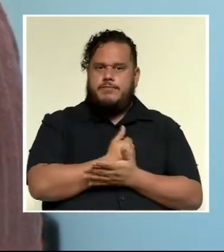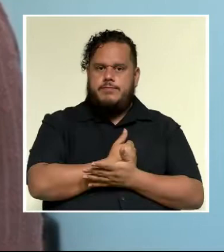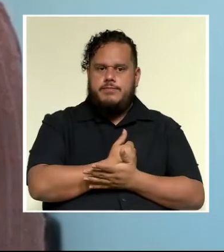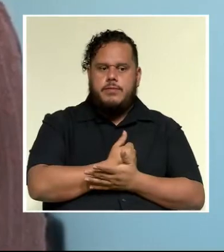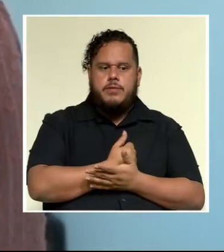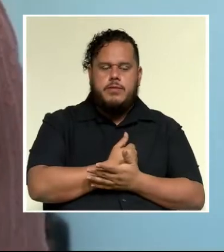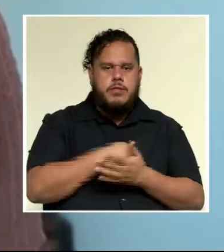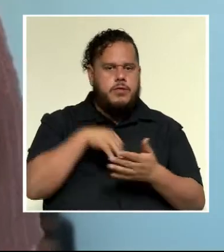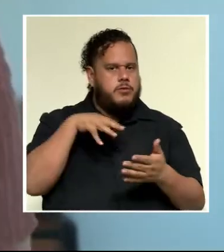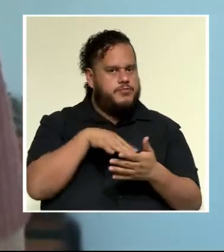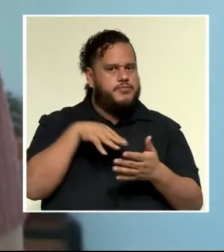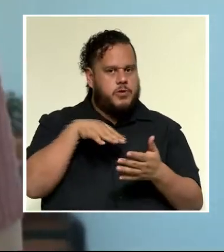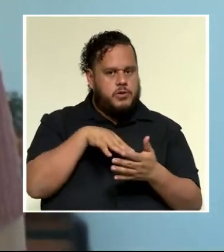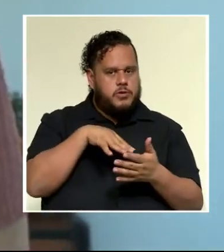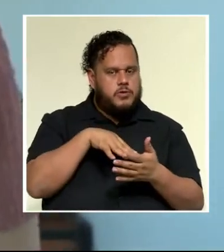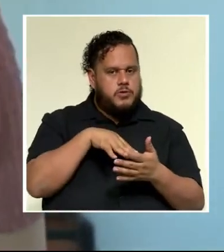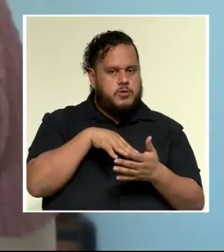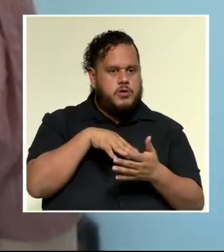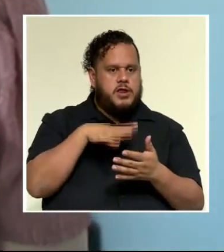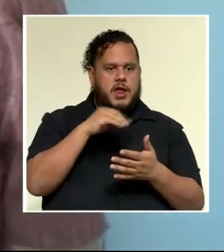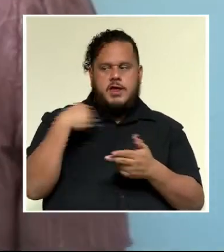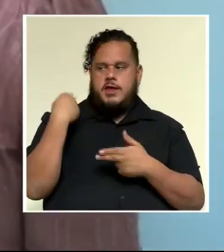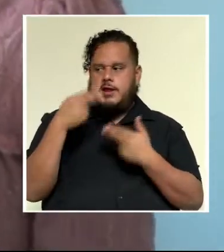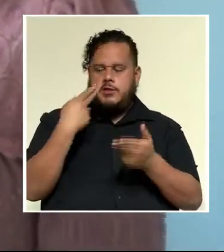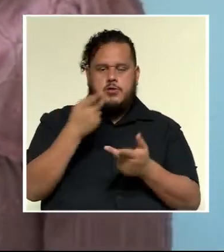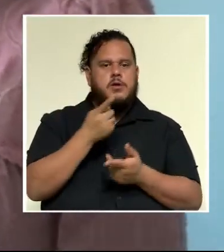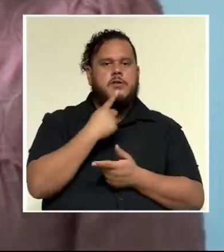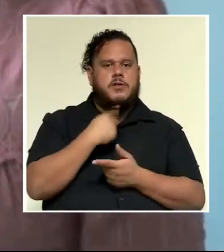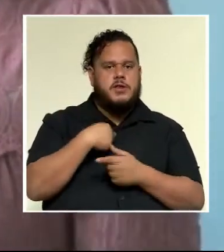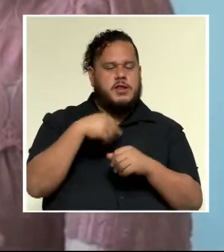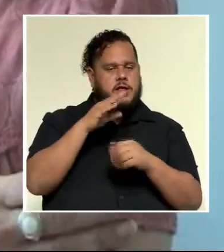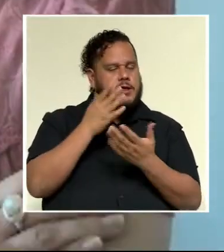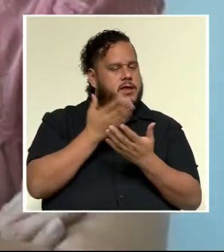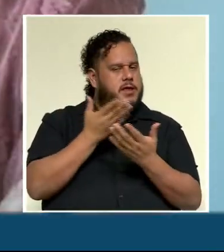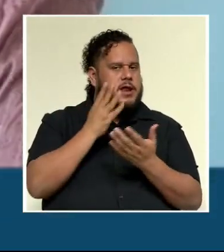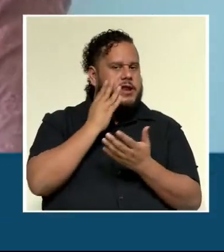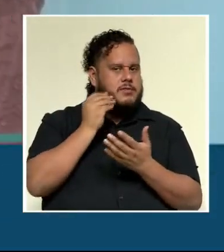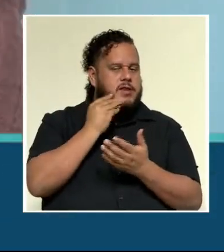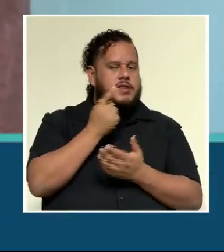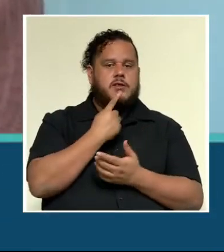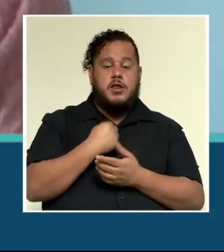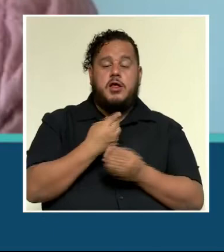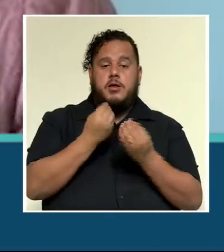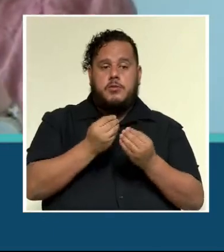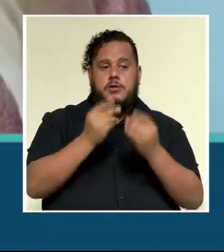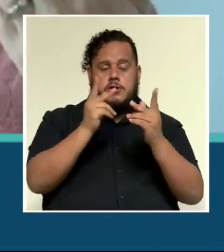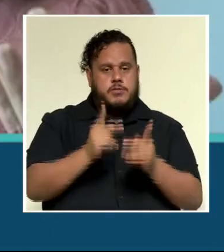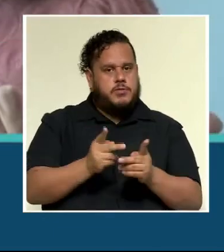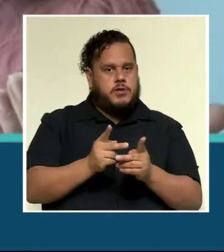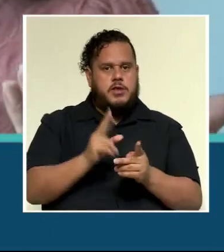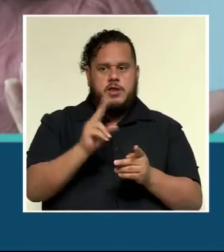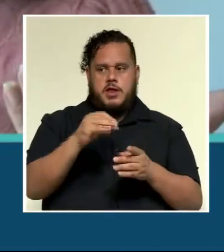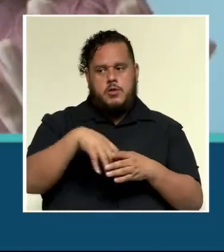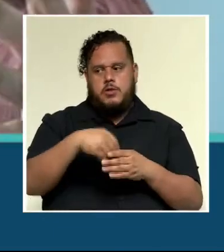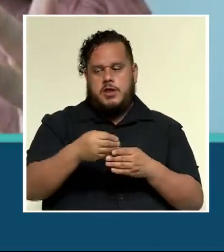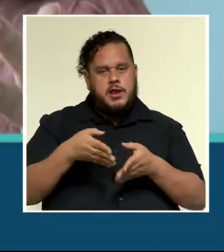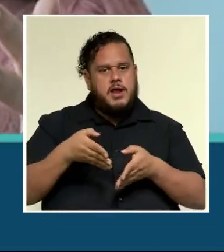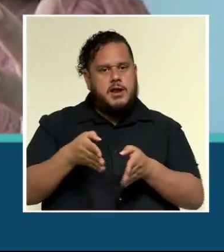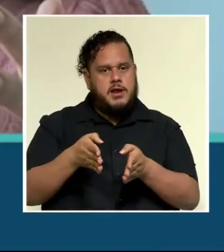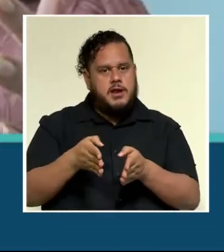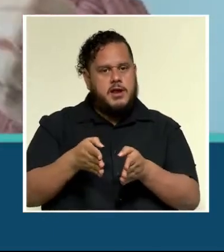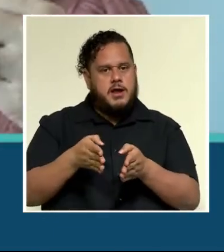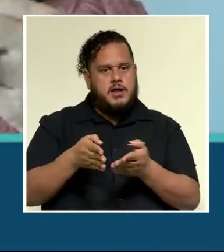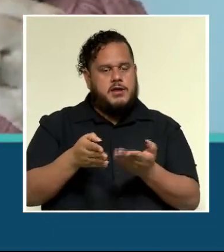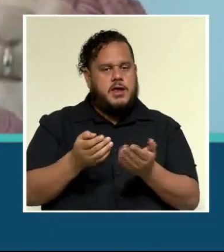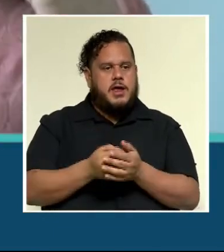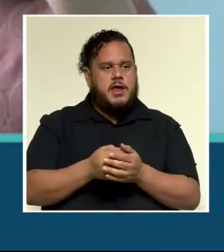los estudios y la historia nos dice, la experiencia nos dice que muchas de las personas que no salen a la calle expulsadas